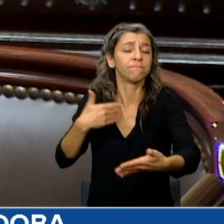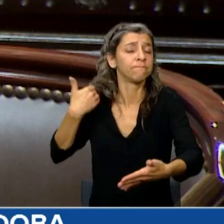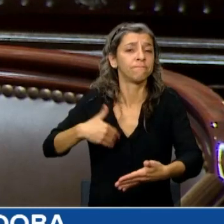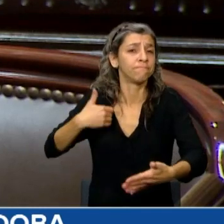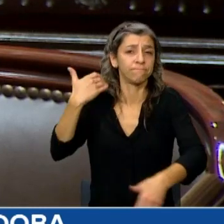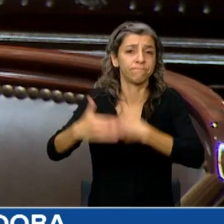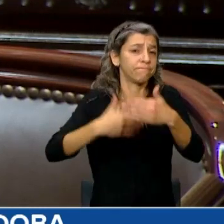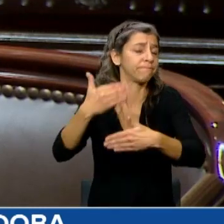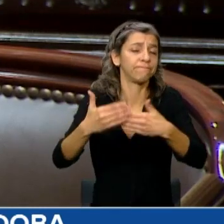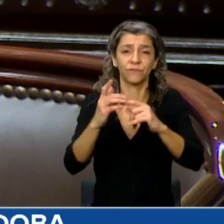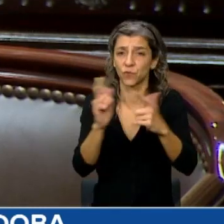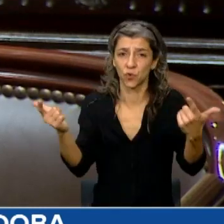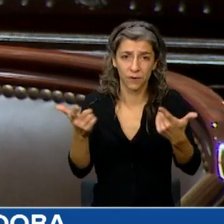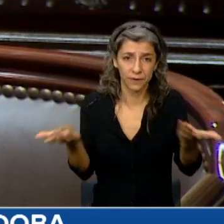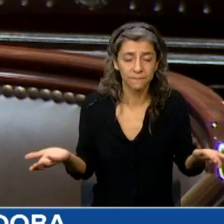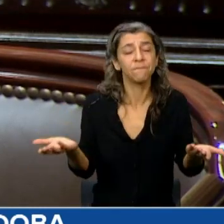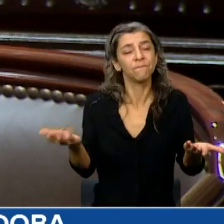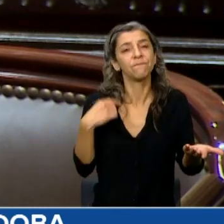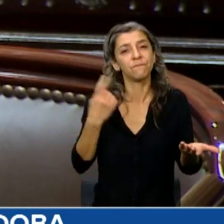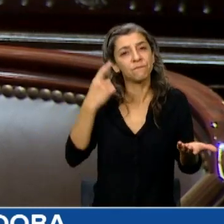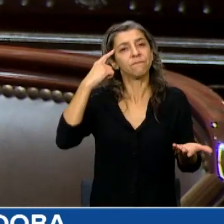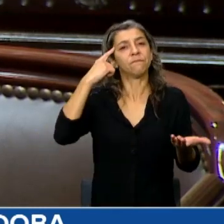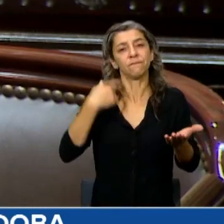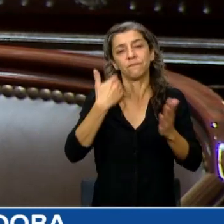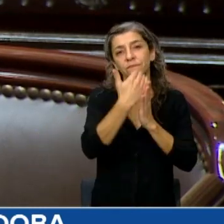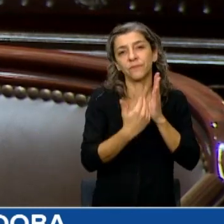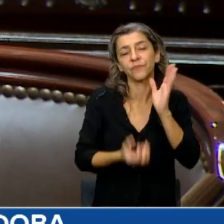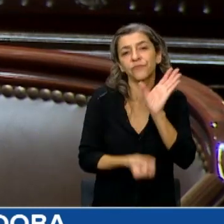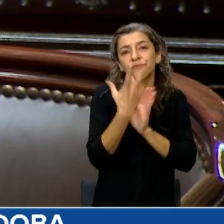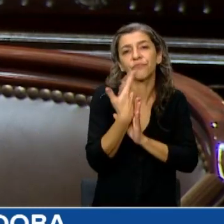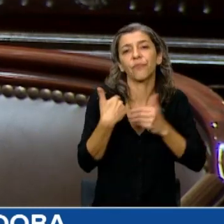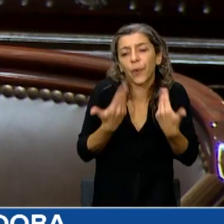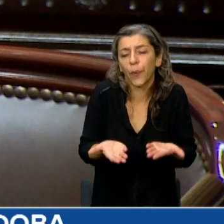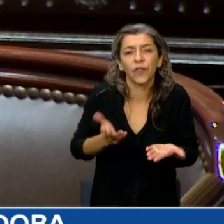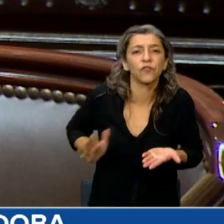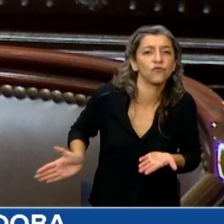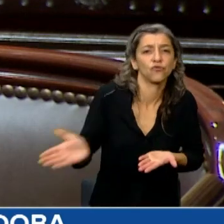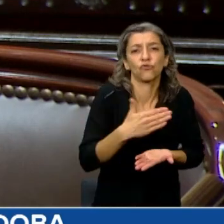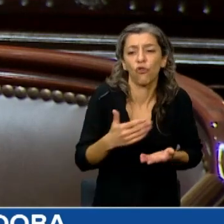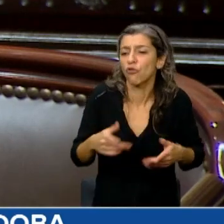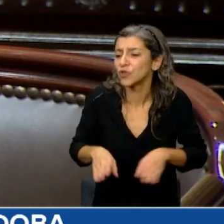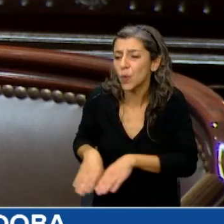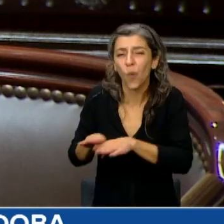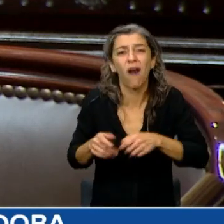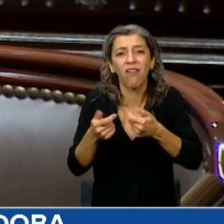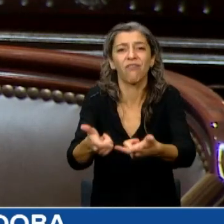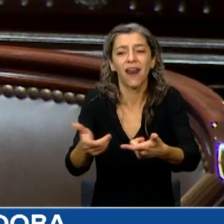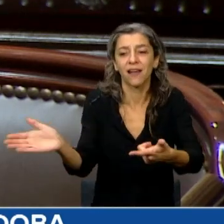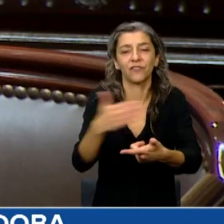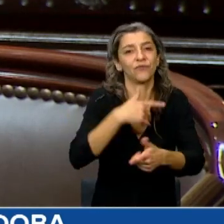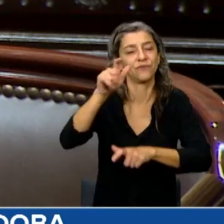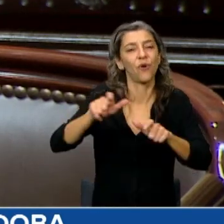necesitan beneficios generales, beneficios que abarquen a la totalidad de las actividades